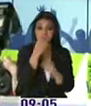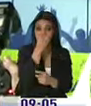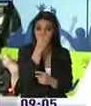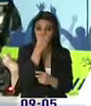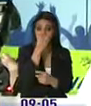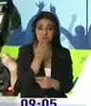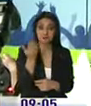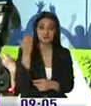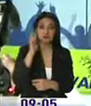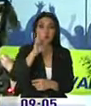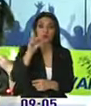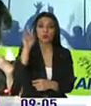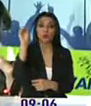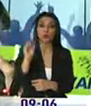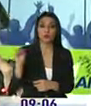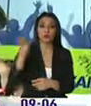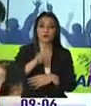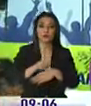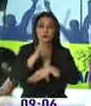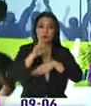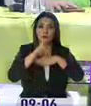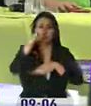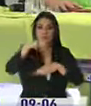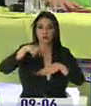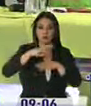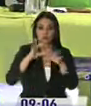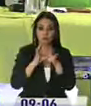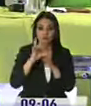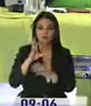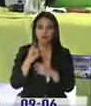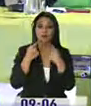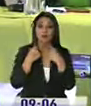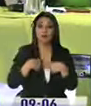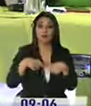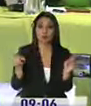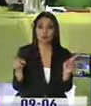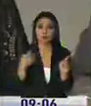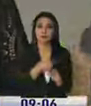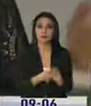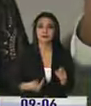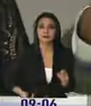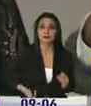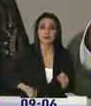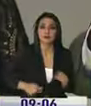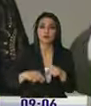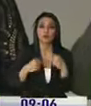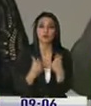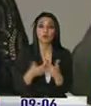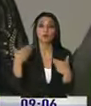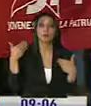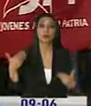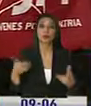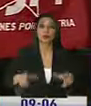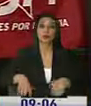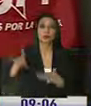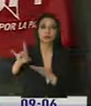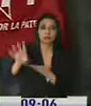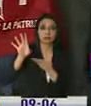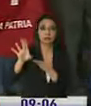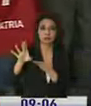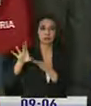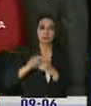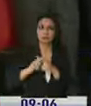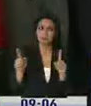pasado 31 de octubre, el Directorio Nacional de Alianza País anunció la destitución de Lenín Moreno como presidente del partido, lo cual